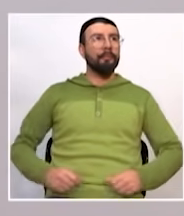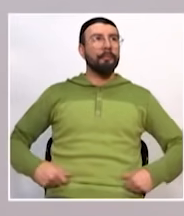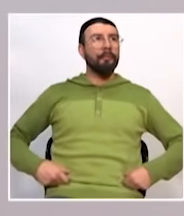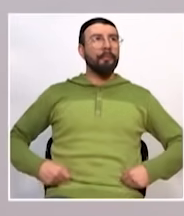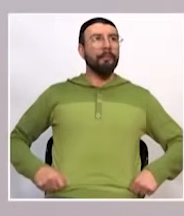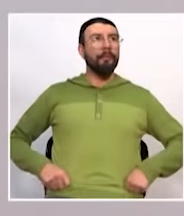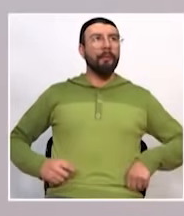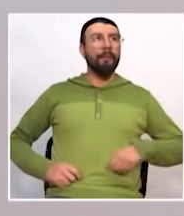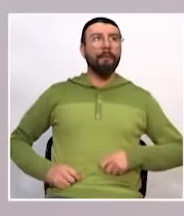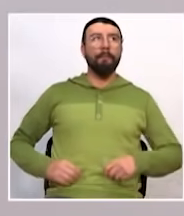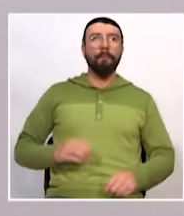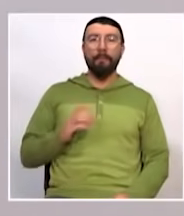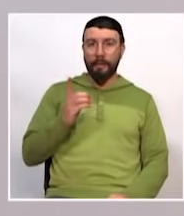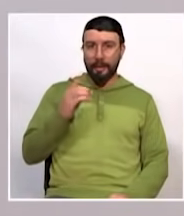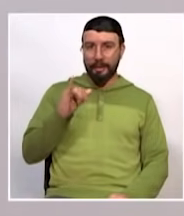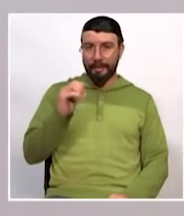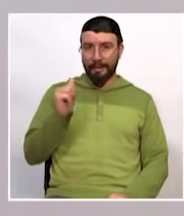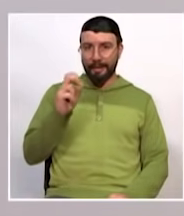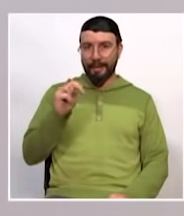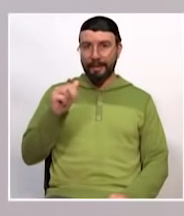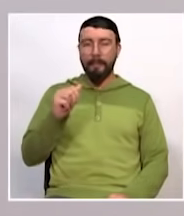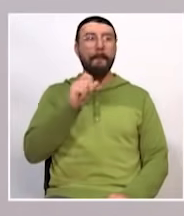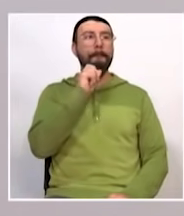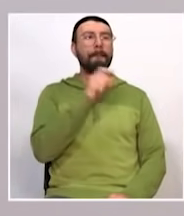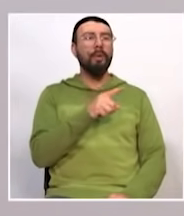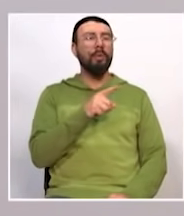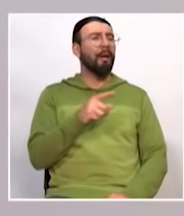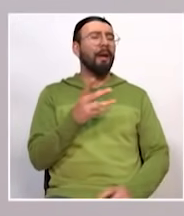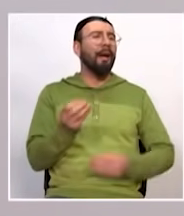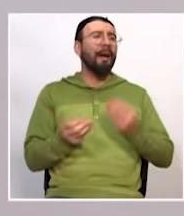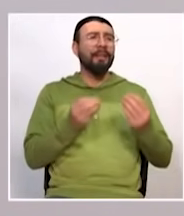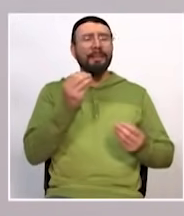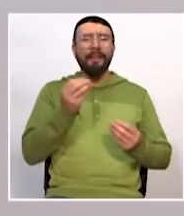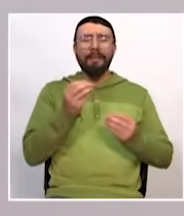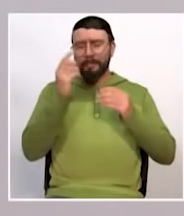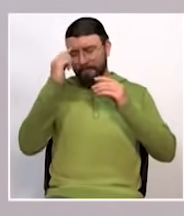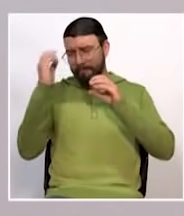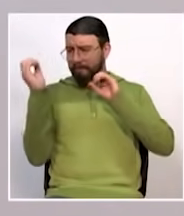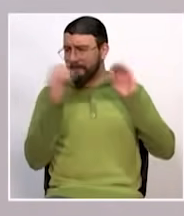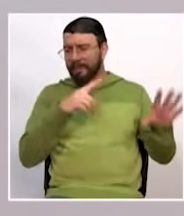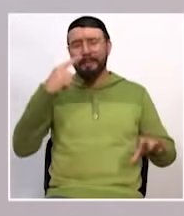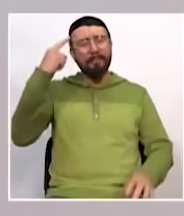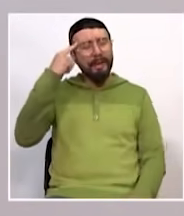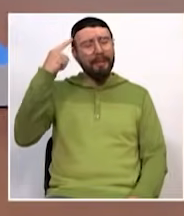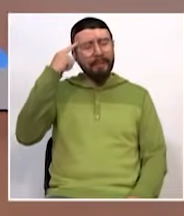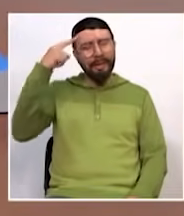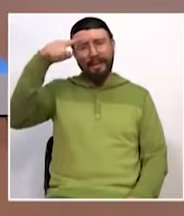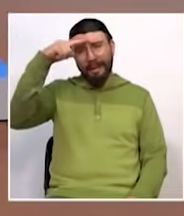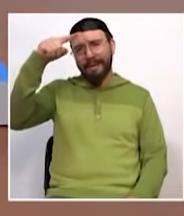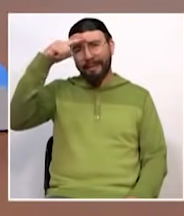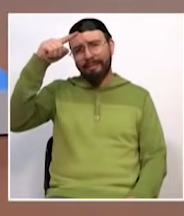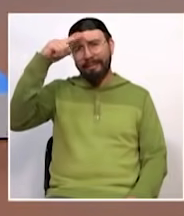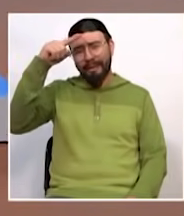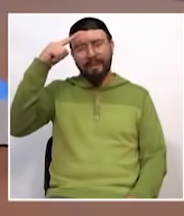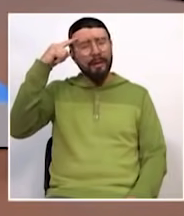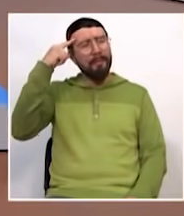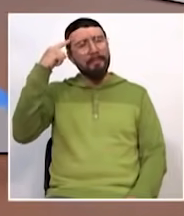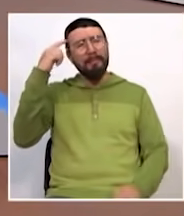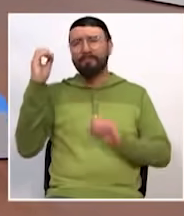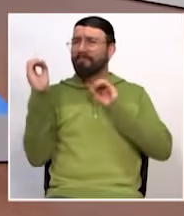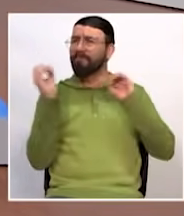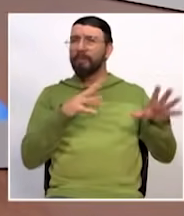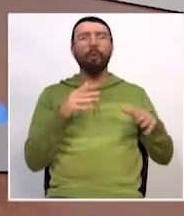diana campaña está preguntando que que puede hacer para no tener pensamientos negativos todo el tiempo bien